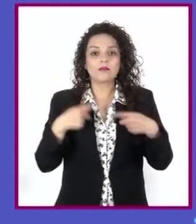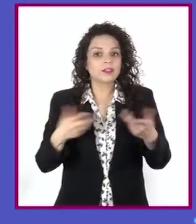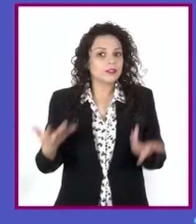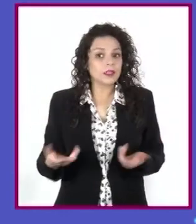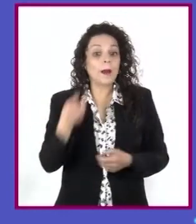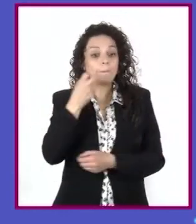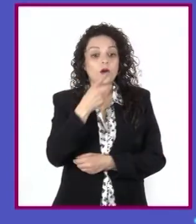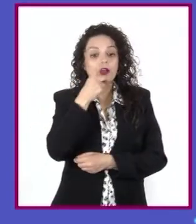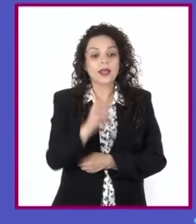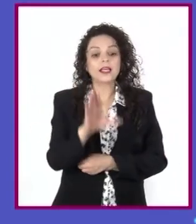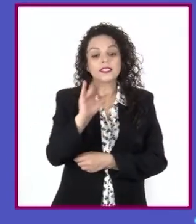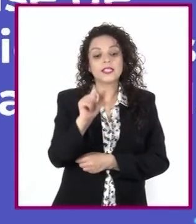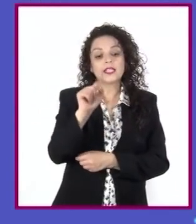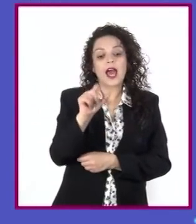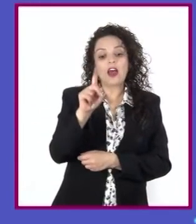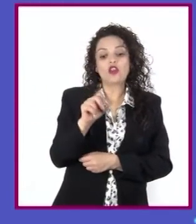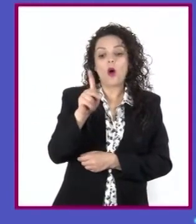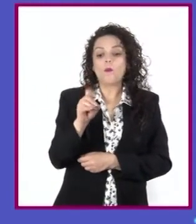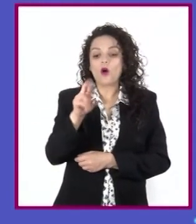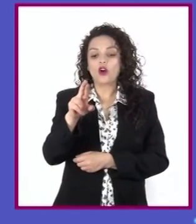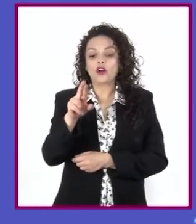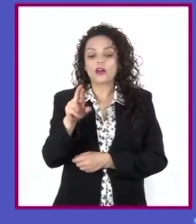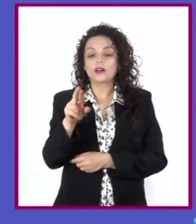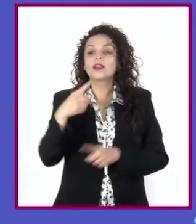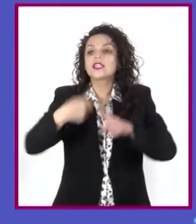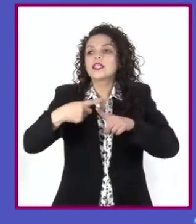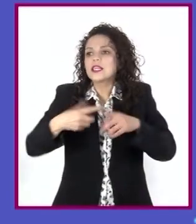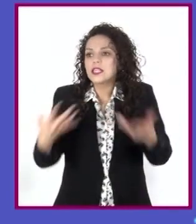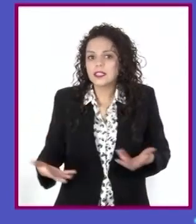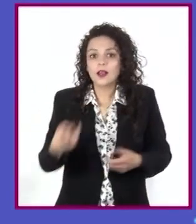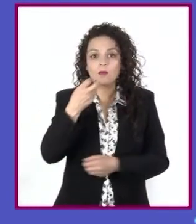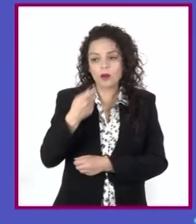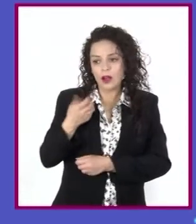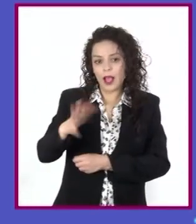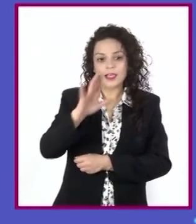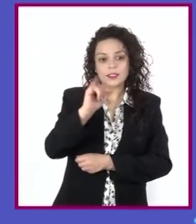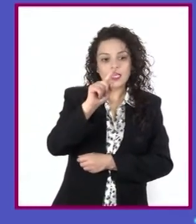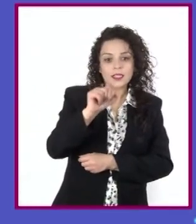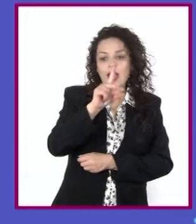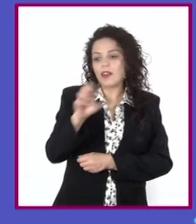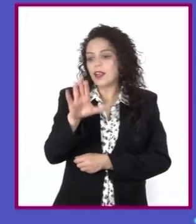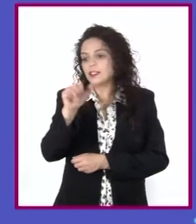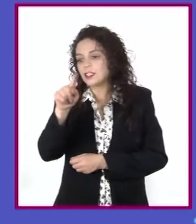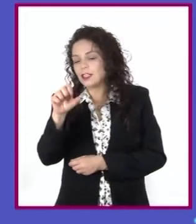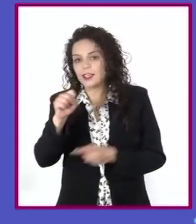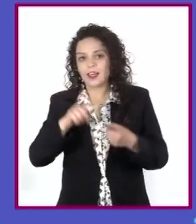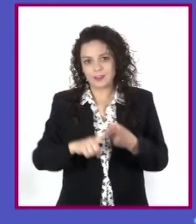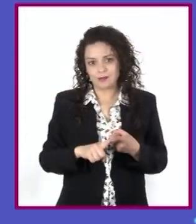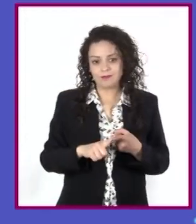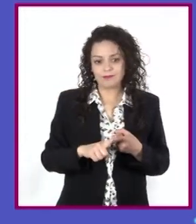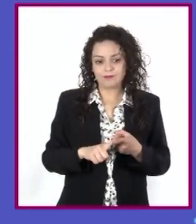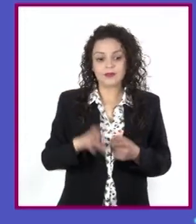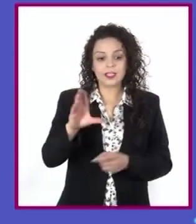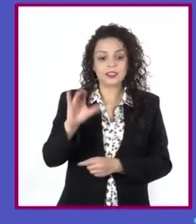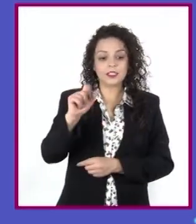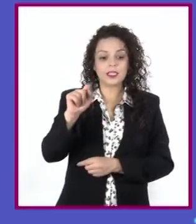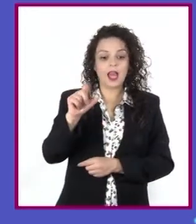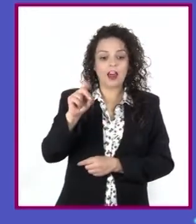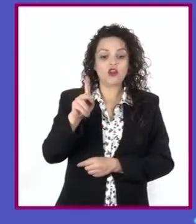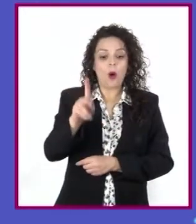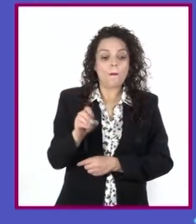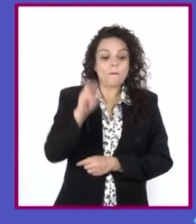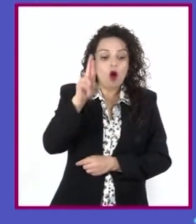¡Claro! Por eso se llama cita de citas, como en este ejemplo que al final se indica, citado por